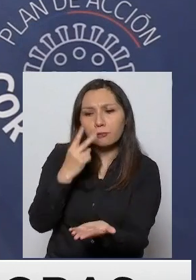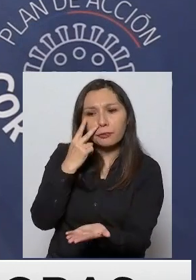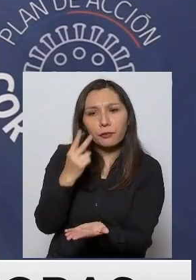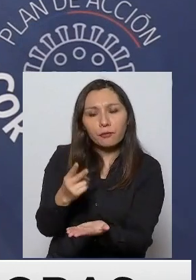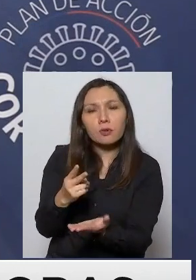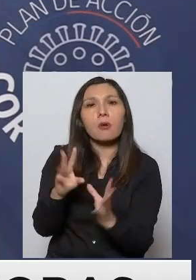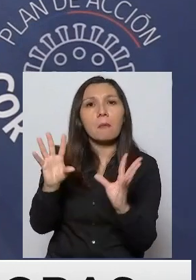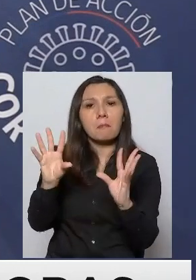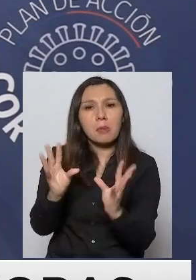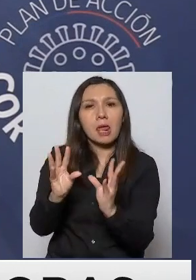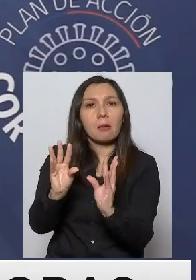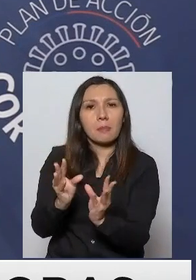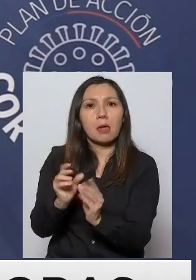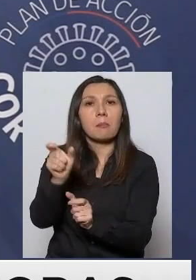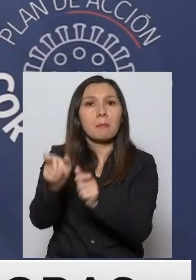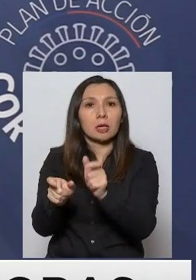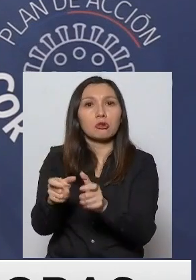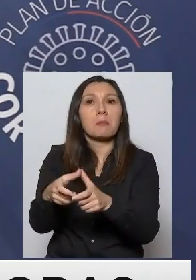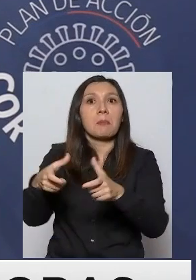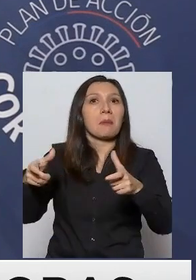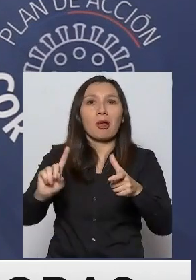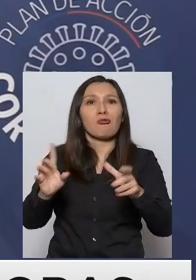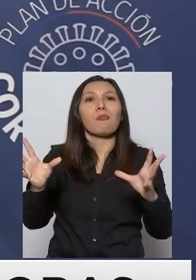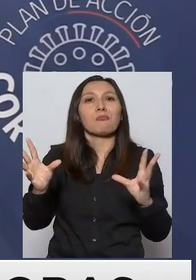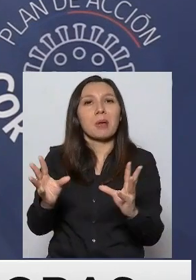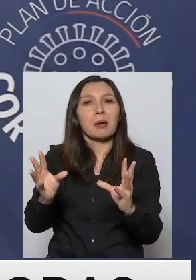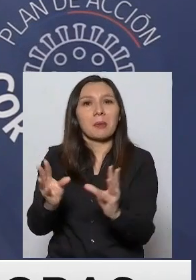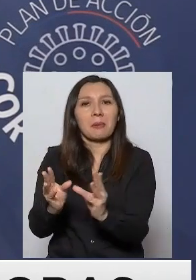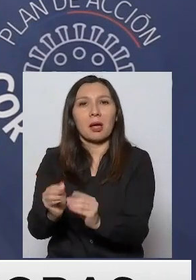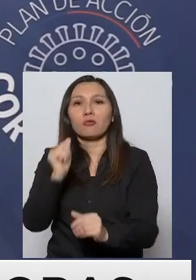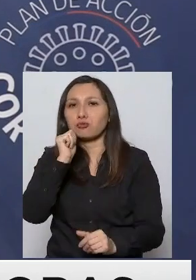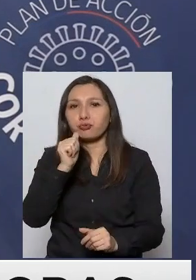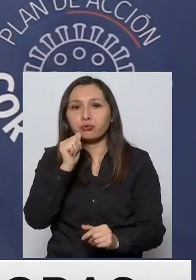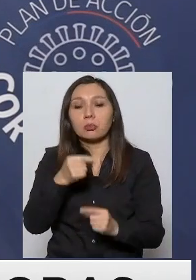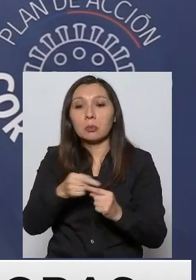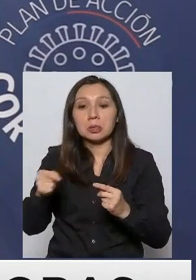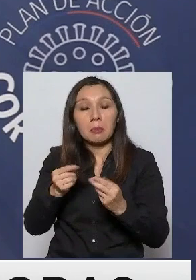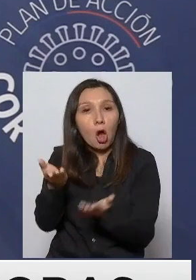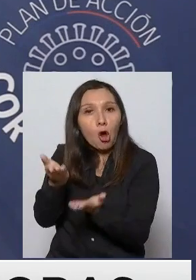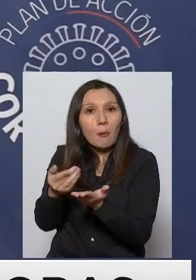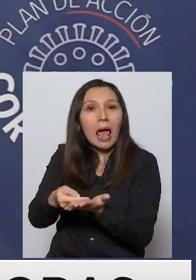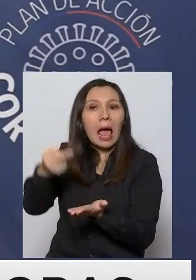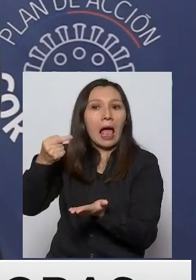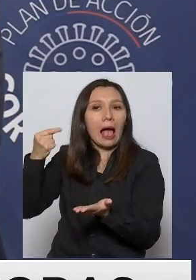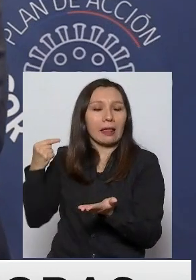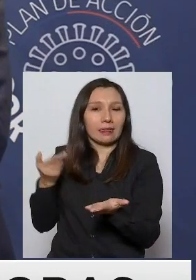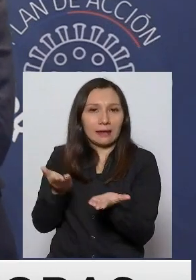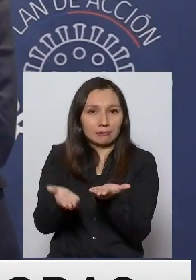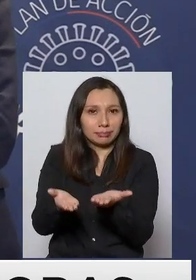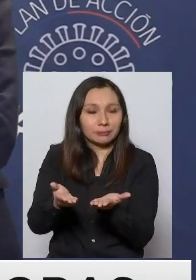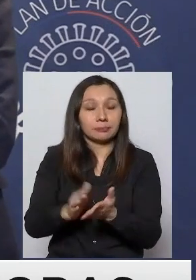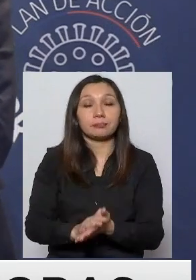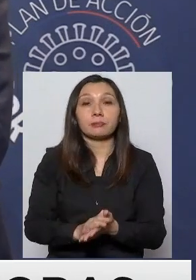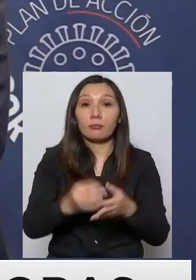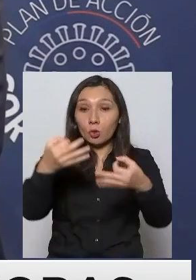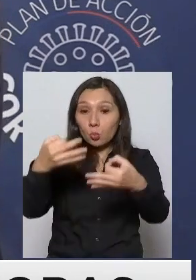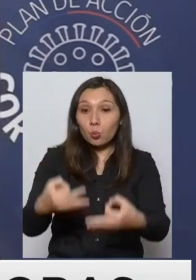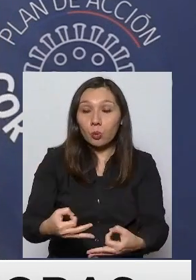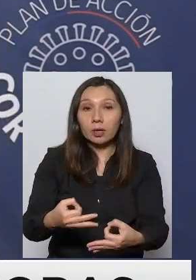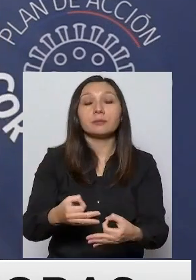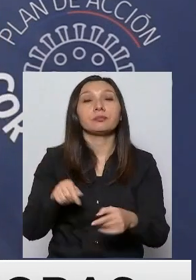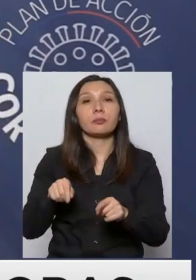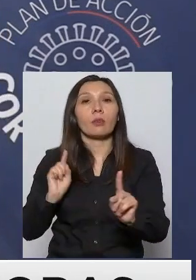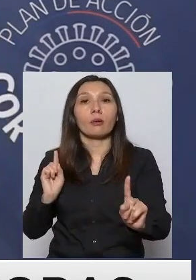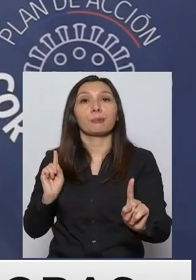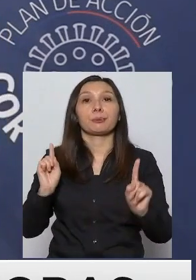una disminución de los casos nuevos en relación a las semanas anteriores para continuar con la cuenta voy a dejar